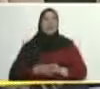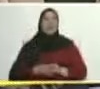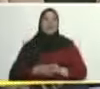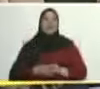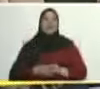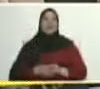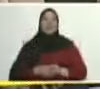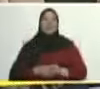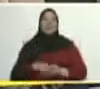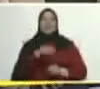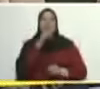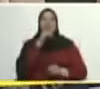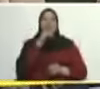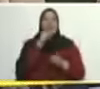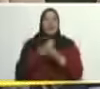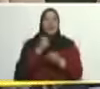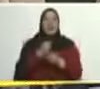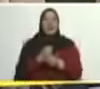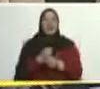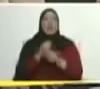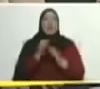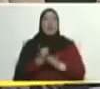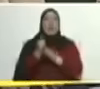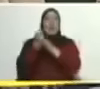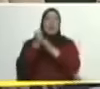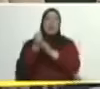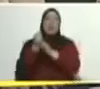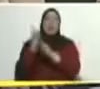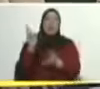Marcos Garvey, que lideró